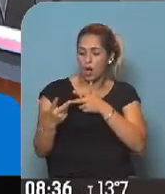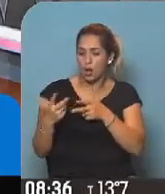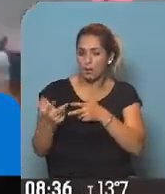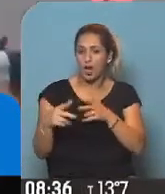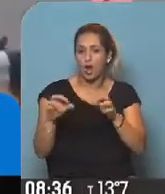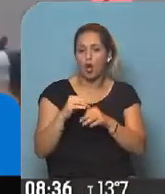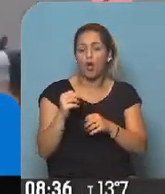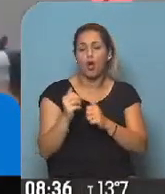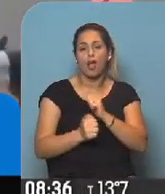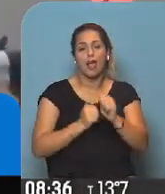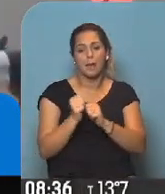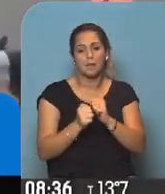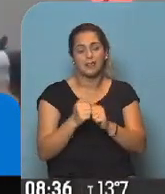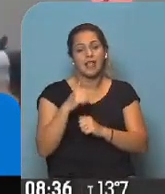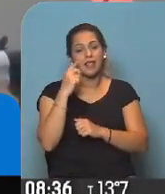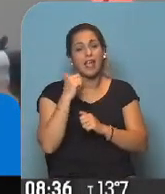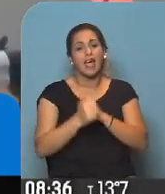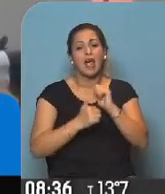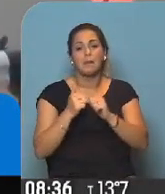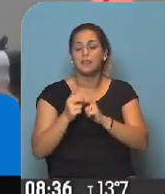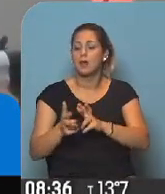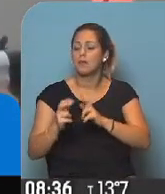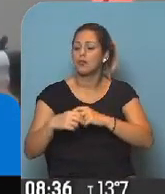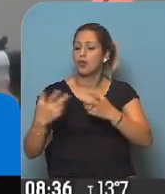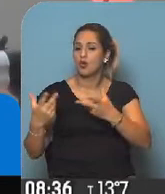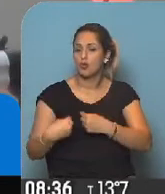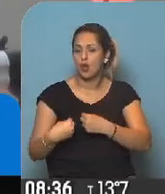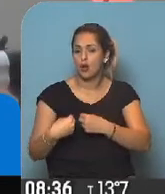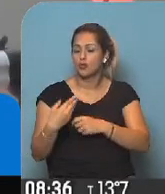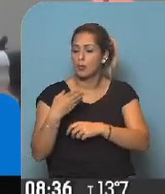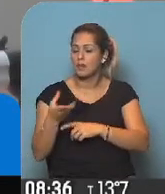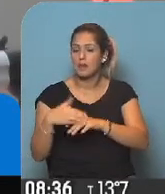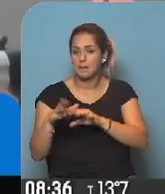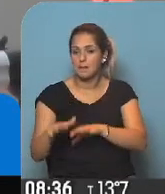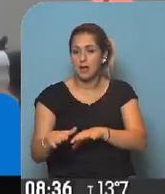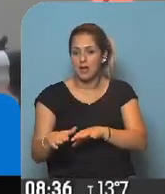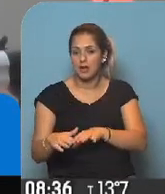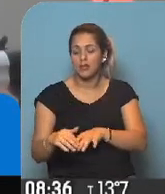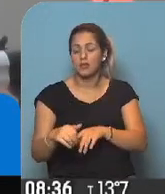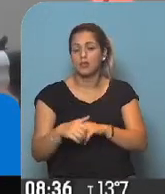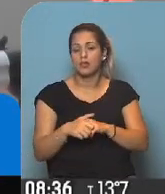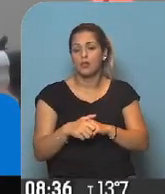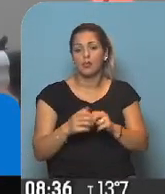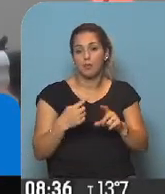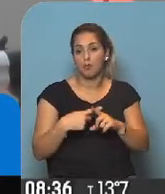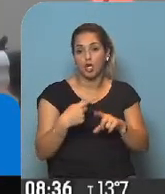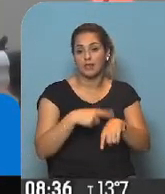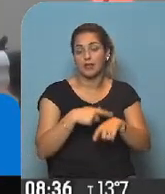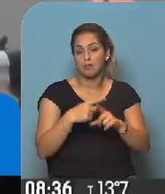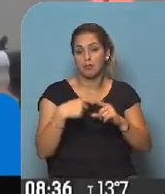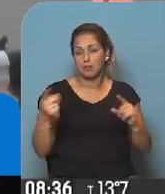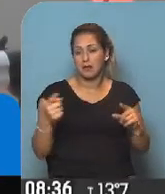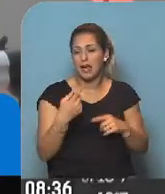las empresas el día que las empresa entregando no te puedo dar lo como estás pidiendo que es un paro sine díe sea un paro infinito es raro